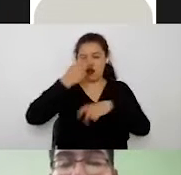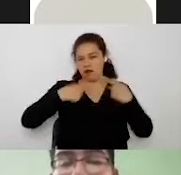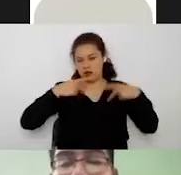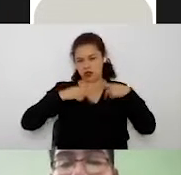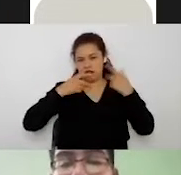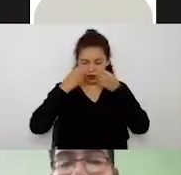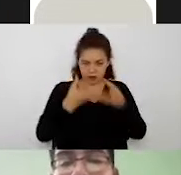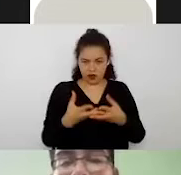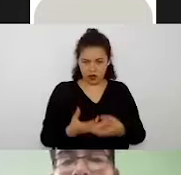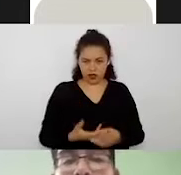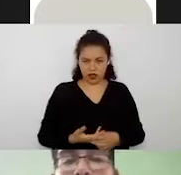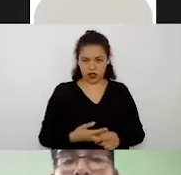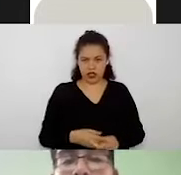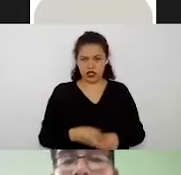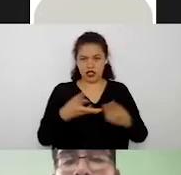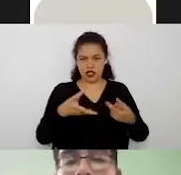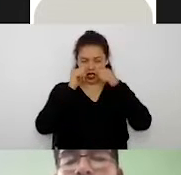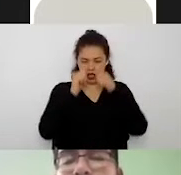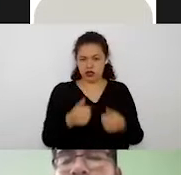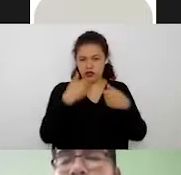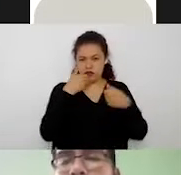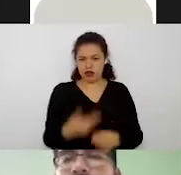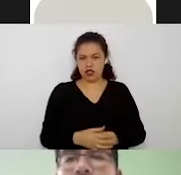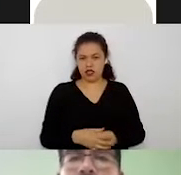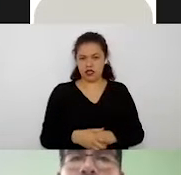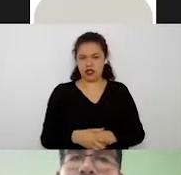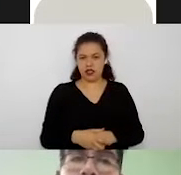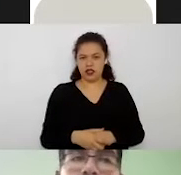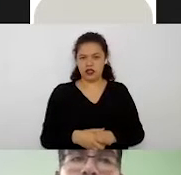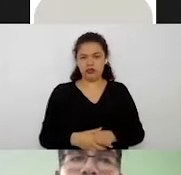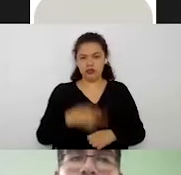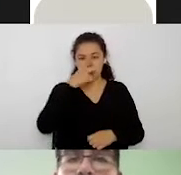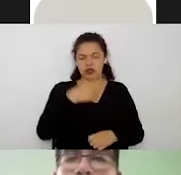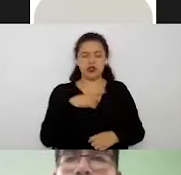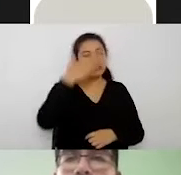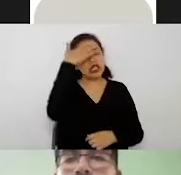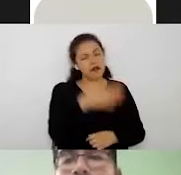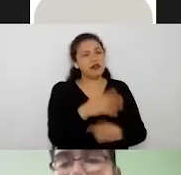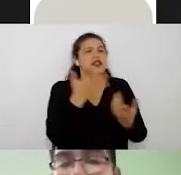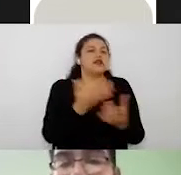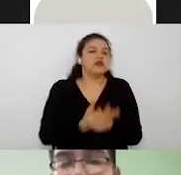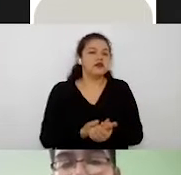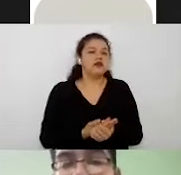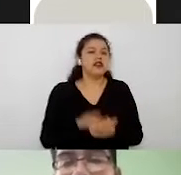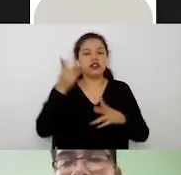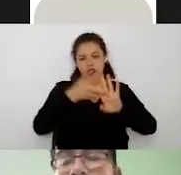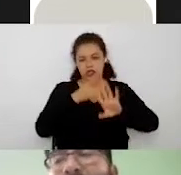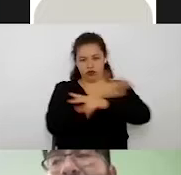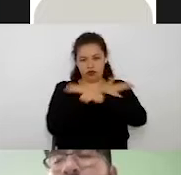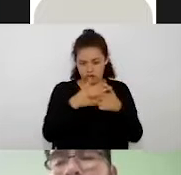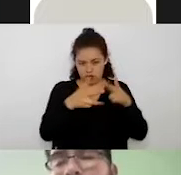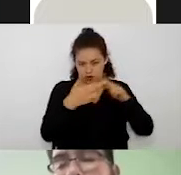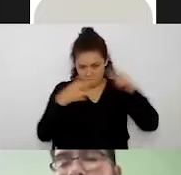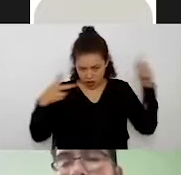da la atención debida, nos empiezan a decir, ¿sabes qué? Pues esto es una fractura. Entonces ya